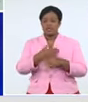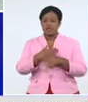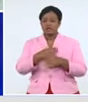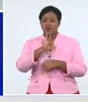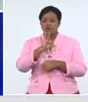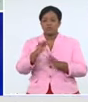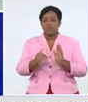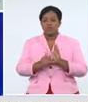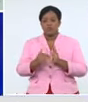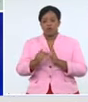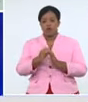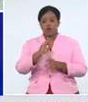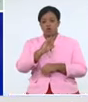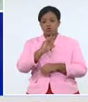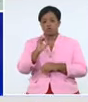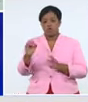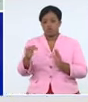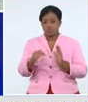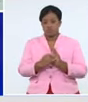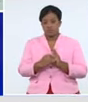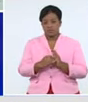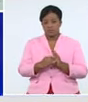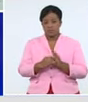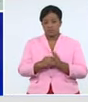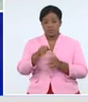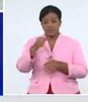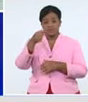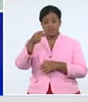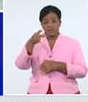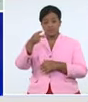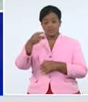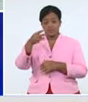8.800.000. Terceras dosis hay aplicadas